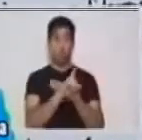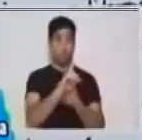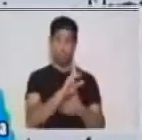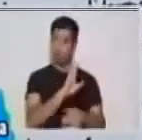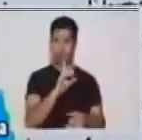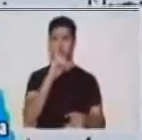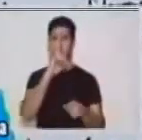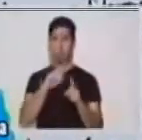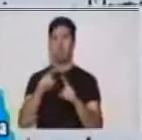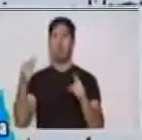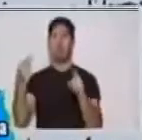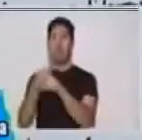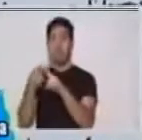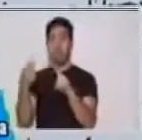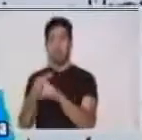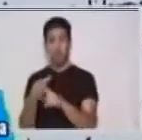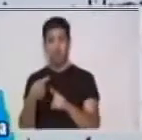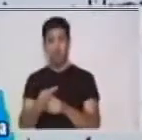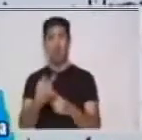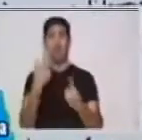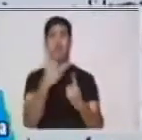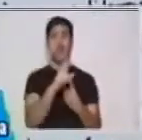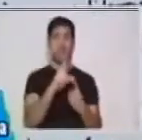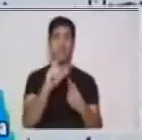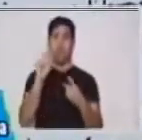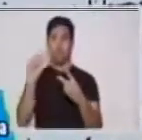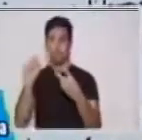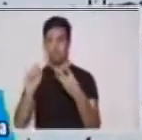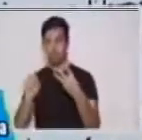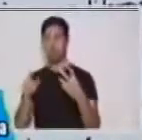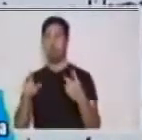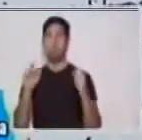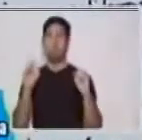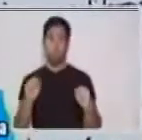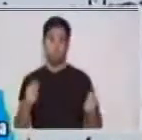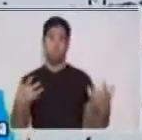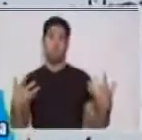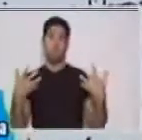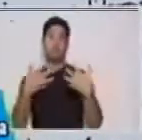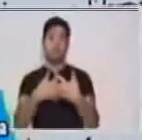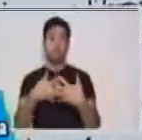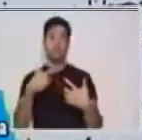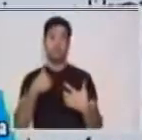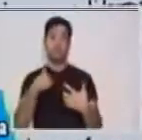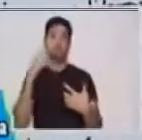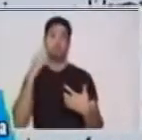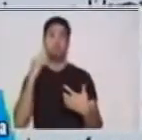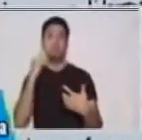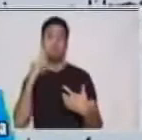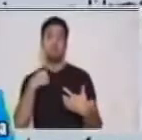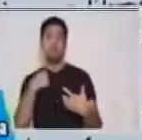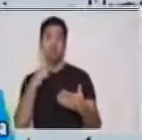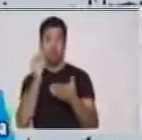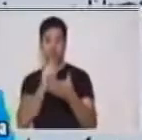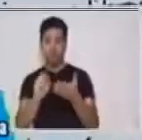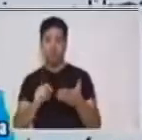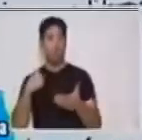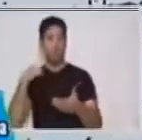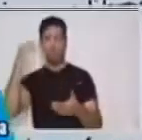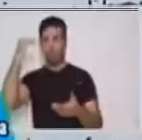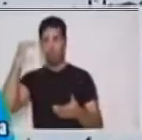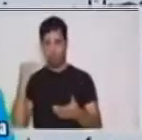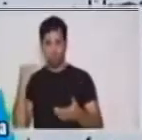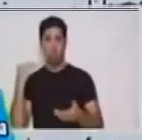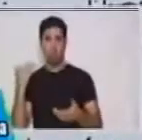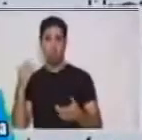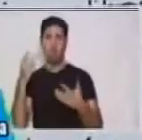Los errores con la puntuación o las letras van asociados a una deficiente expresión sintáctica y a